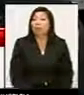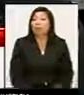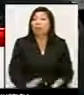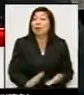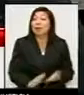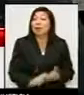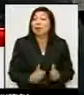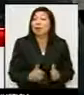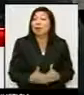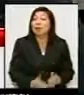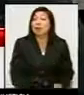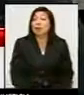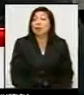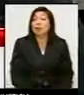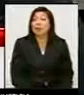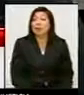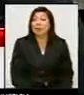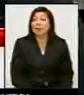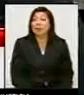comunidades